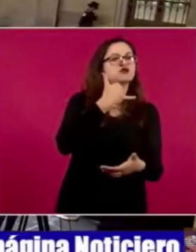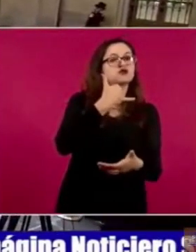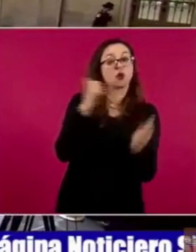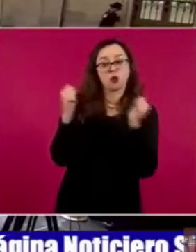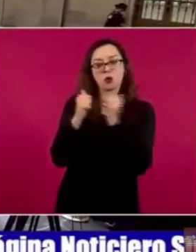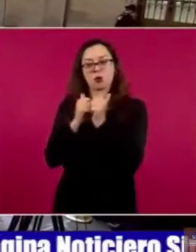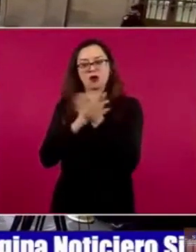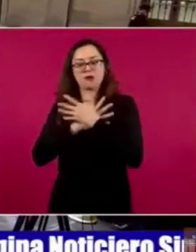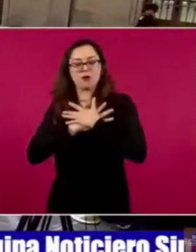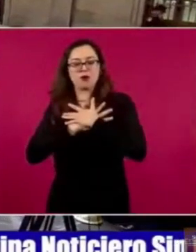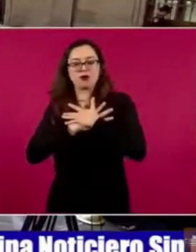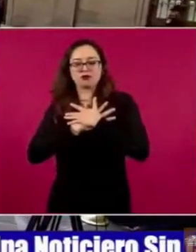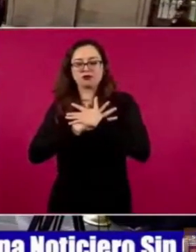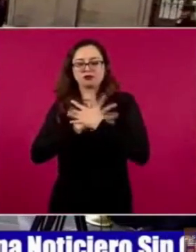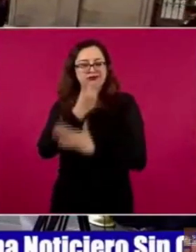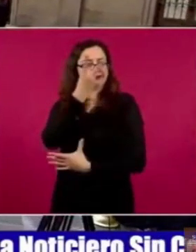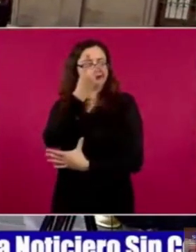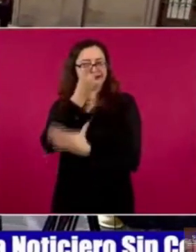a María: